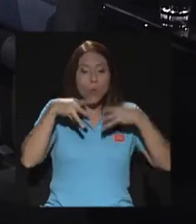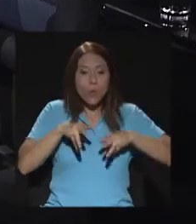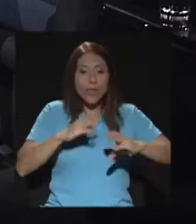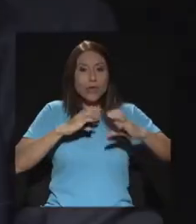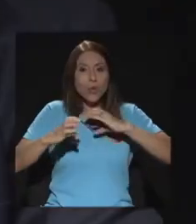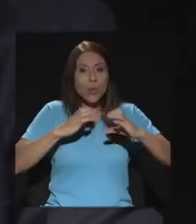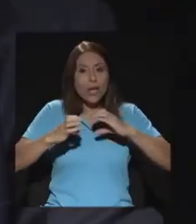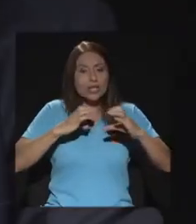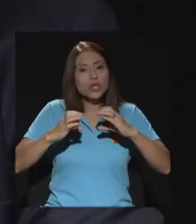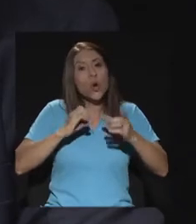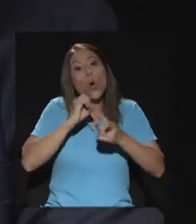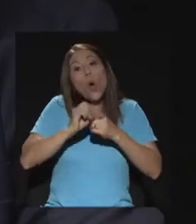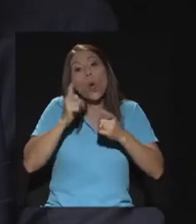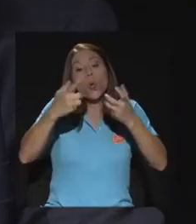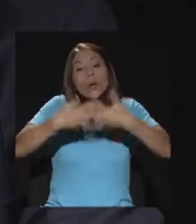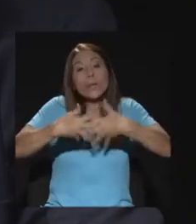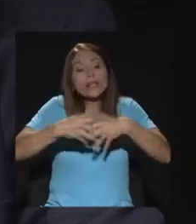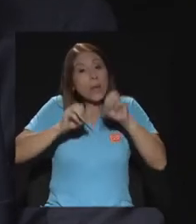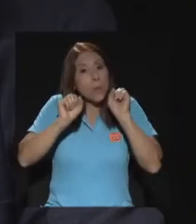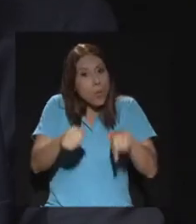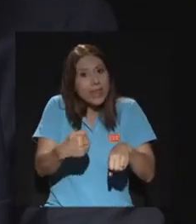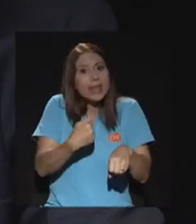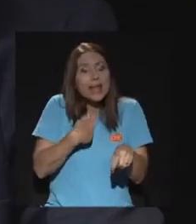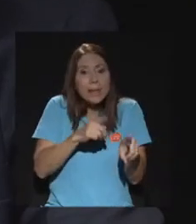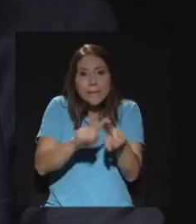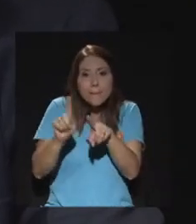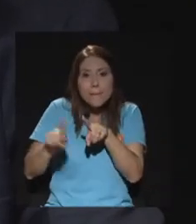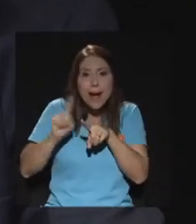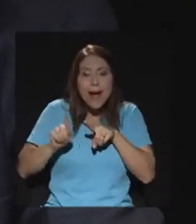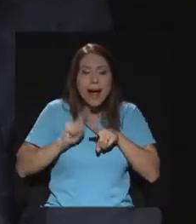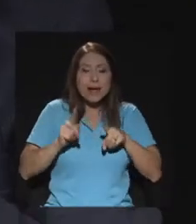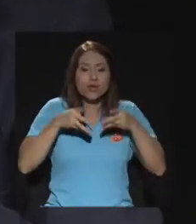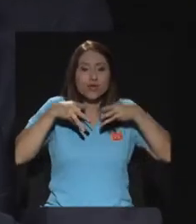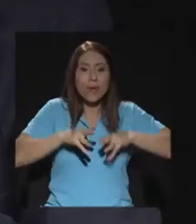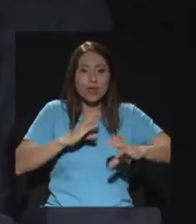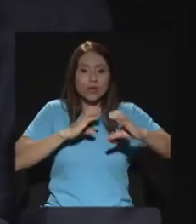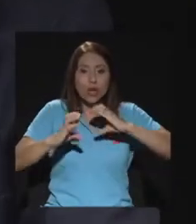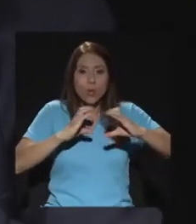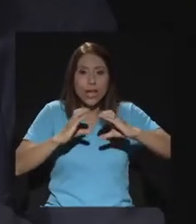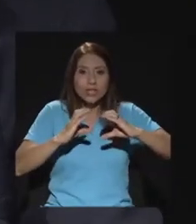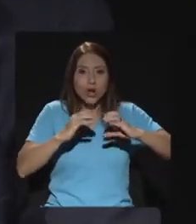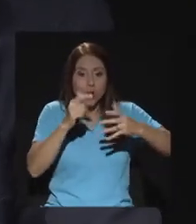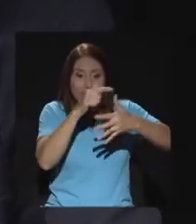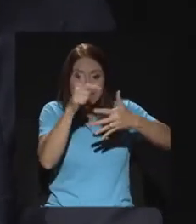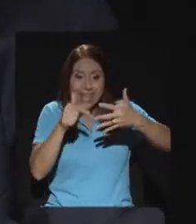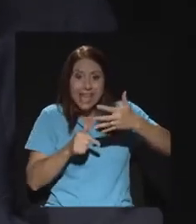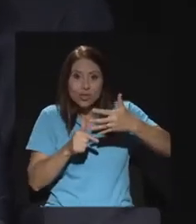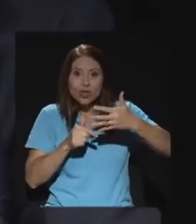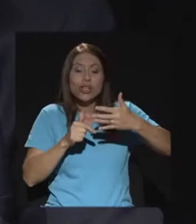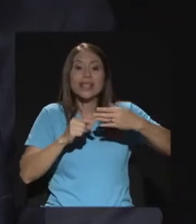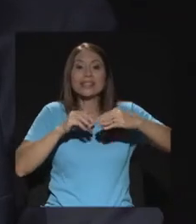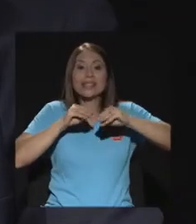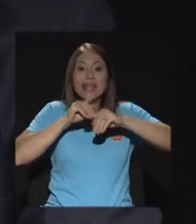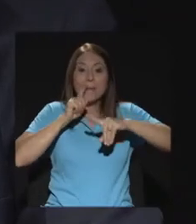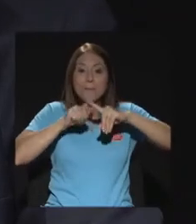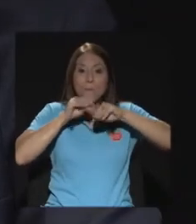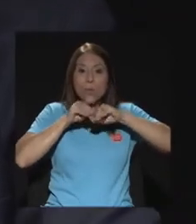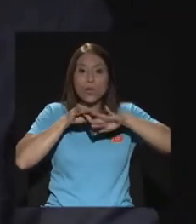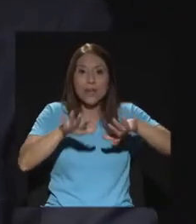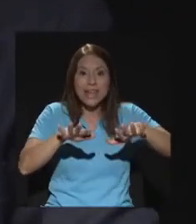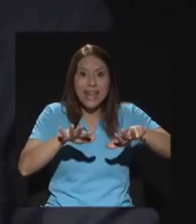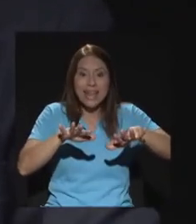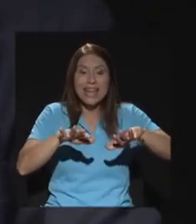comunicación o un concesionario tenga varios medios de comunicación y que esos se multipliquen, se tripliquen o se cuadripliquen no es un